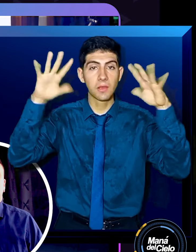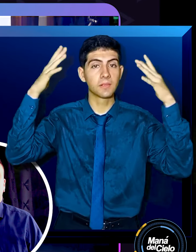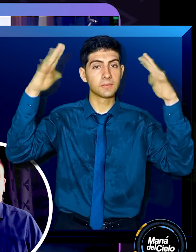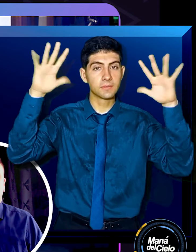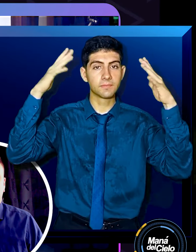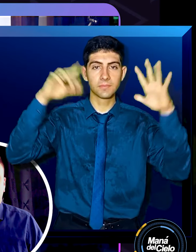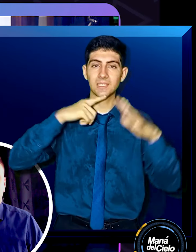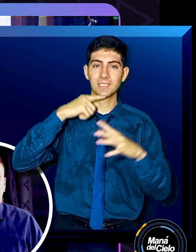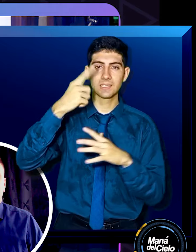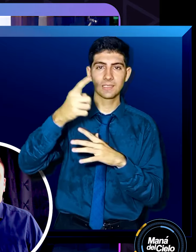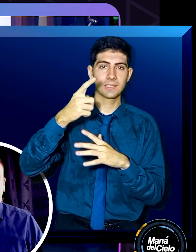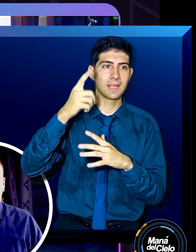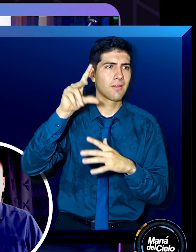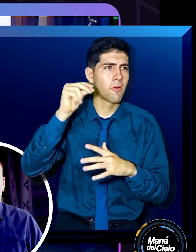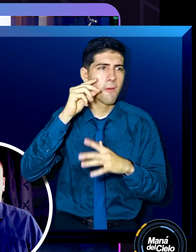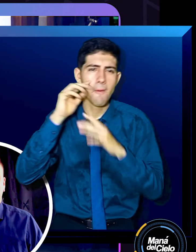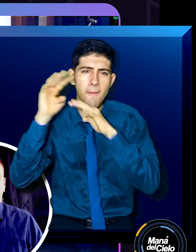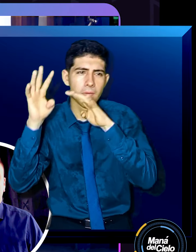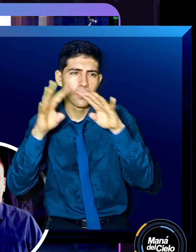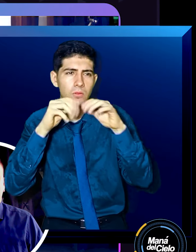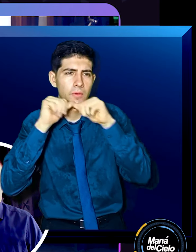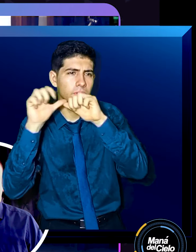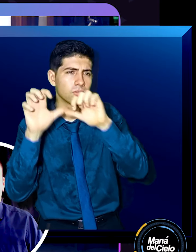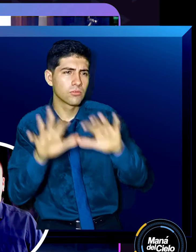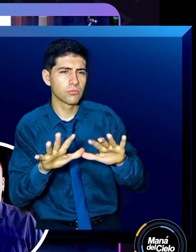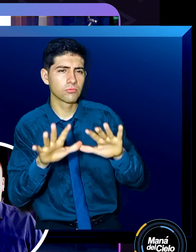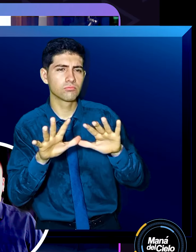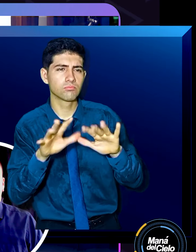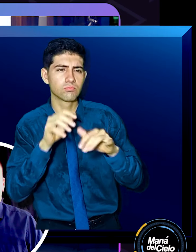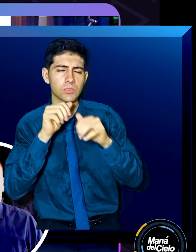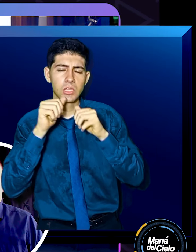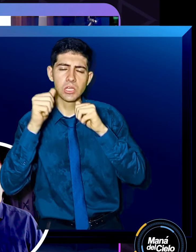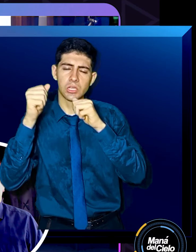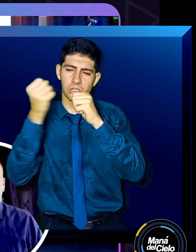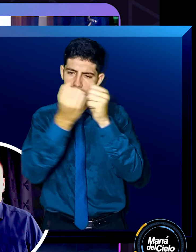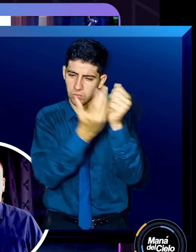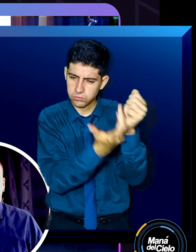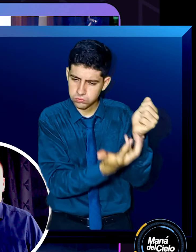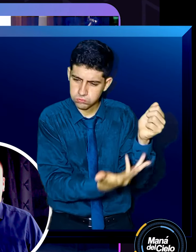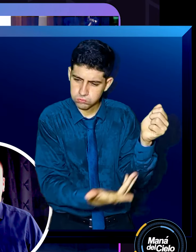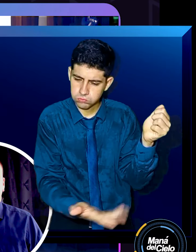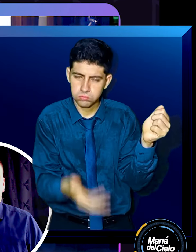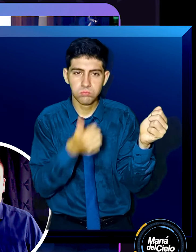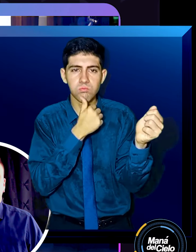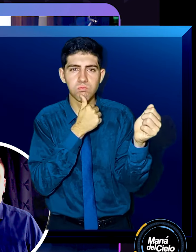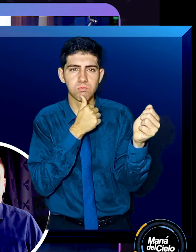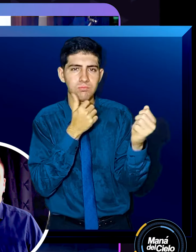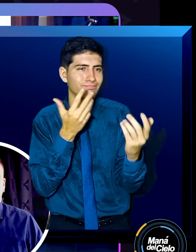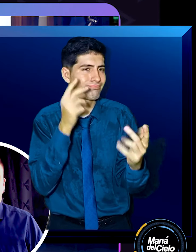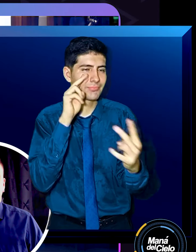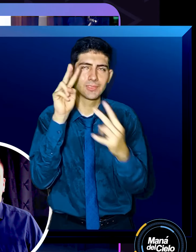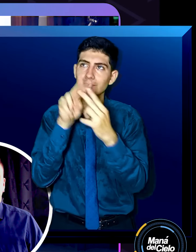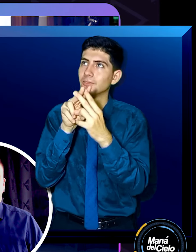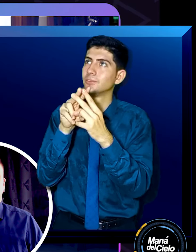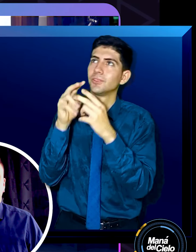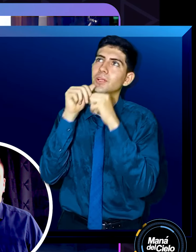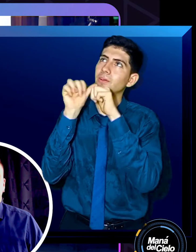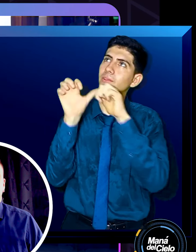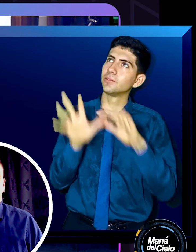recordar aquello. Y era, de ellos decían, el que no ha visto el regocijo del derramamiento del agua no ha conocido el regocijo de la vida.